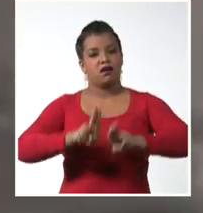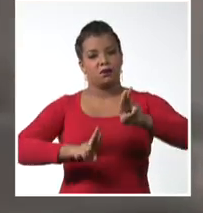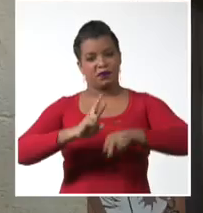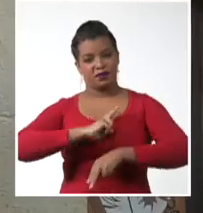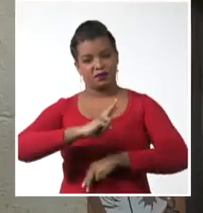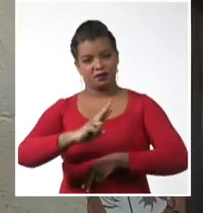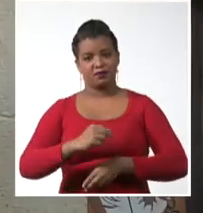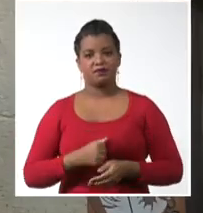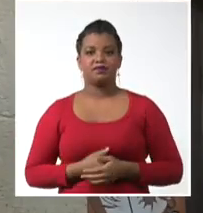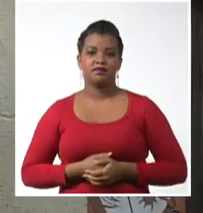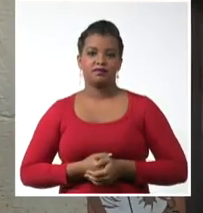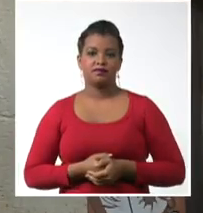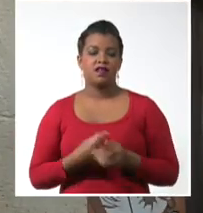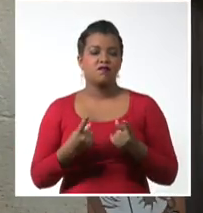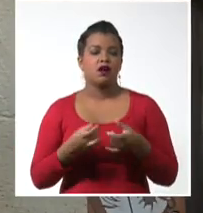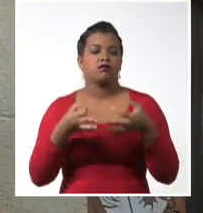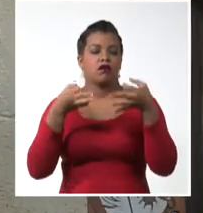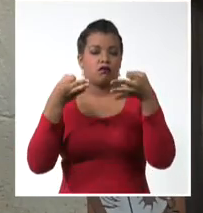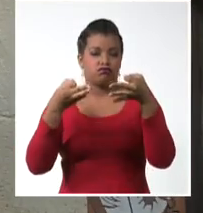respuesta. Autenticidad.